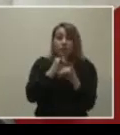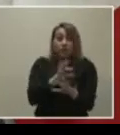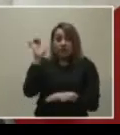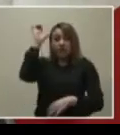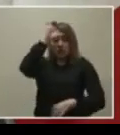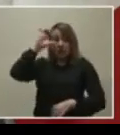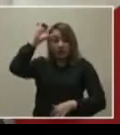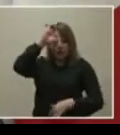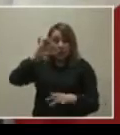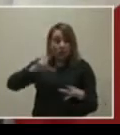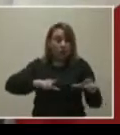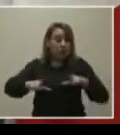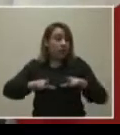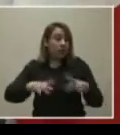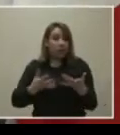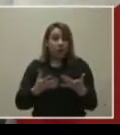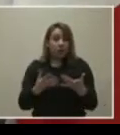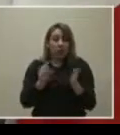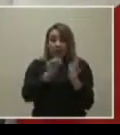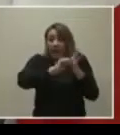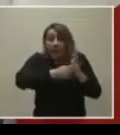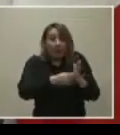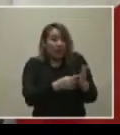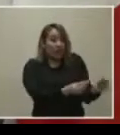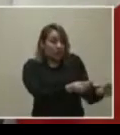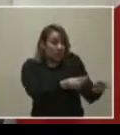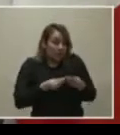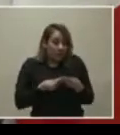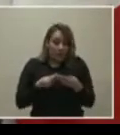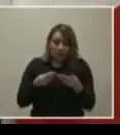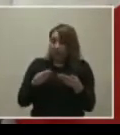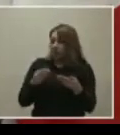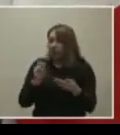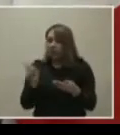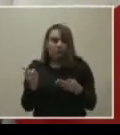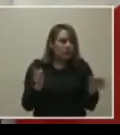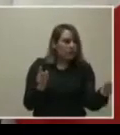o tecnológico que nos establezca una conexidad